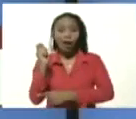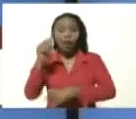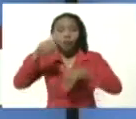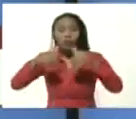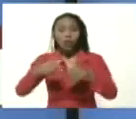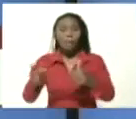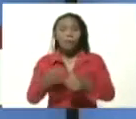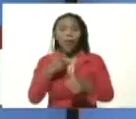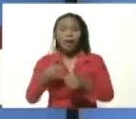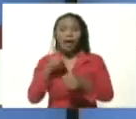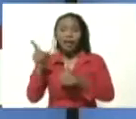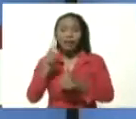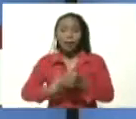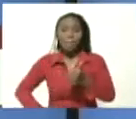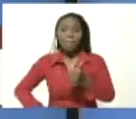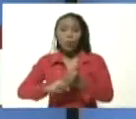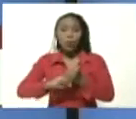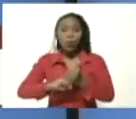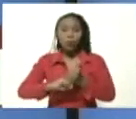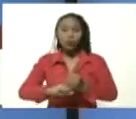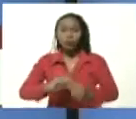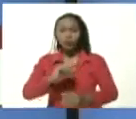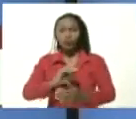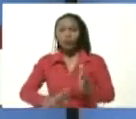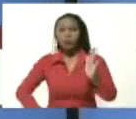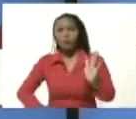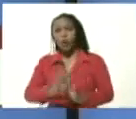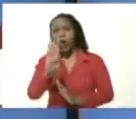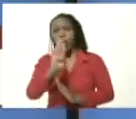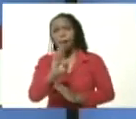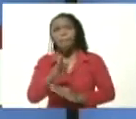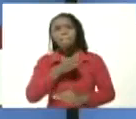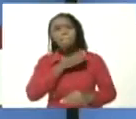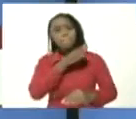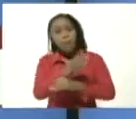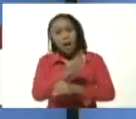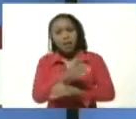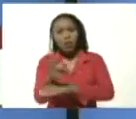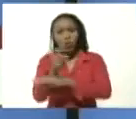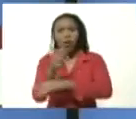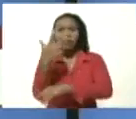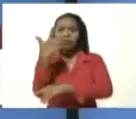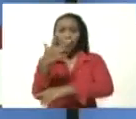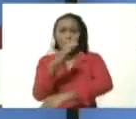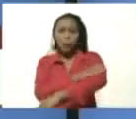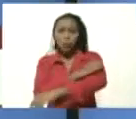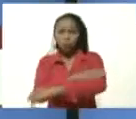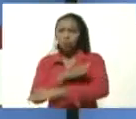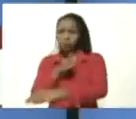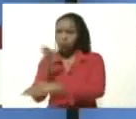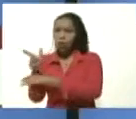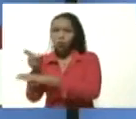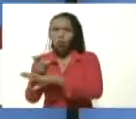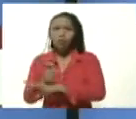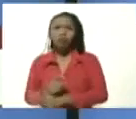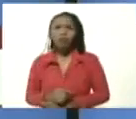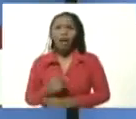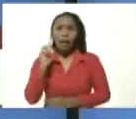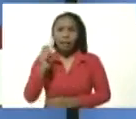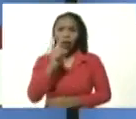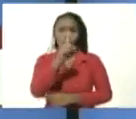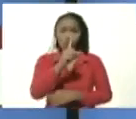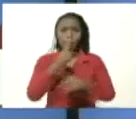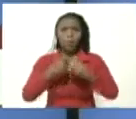eso es una vanguardia, es una super vanguardia. Vaya y busque tres opositores. Además de las tareas del